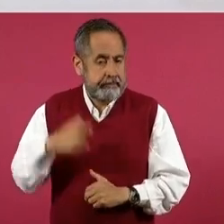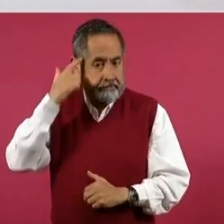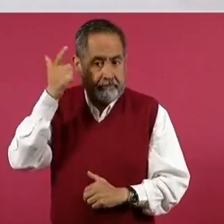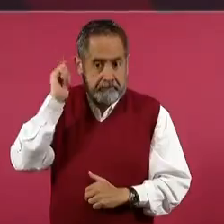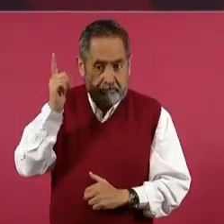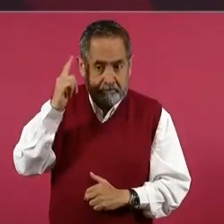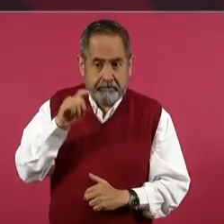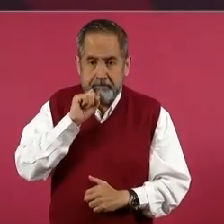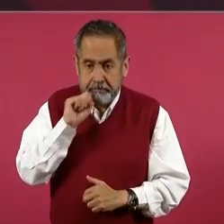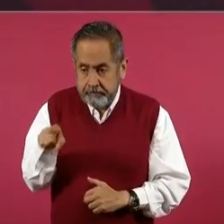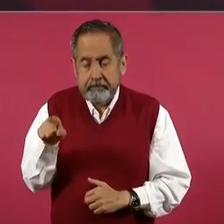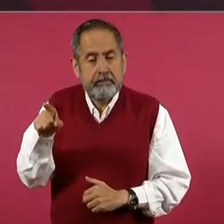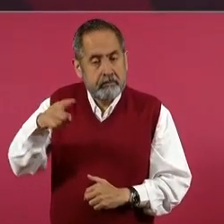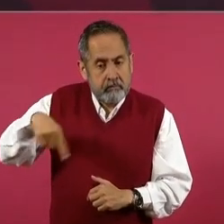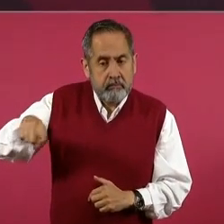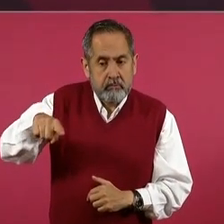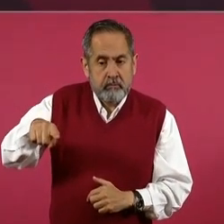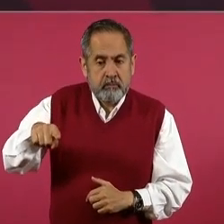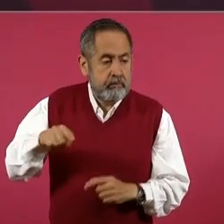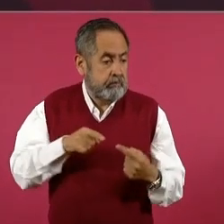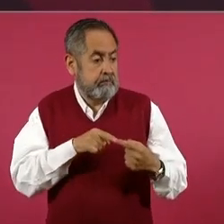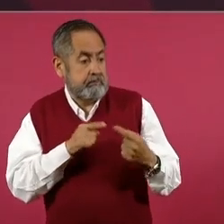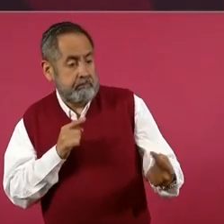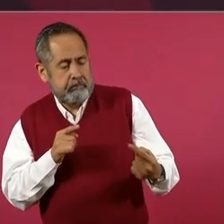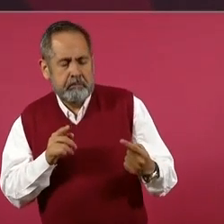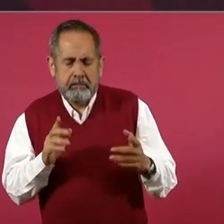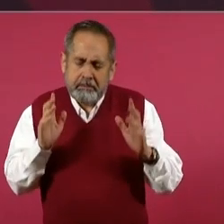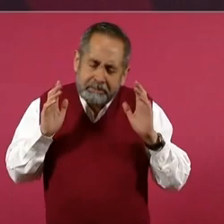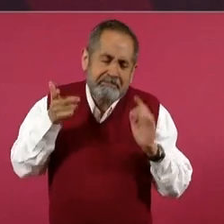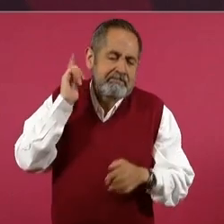Ojalá y también en el caso de los opositores